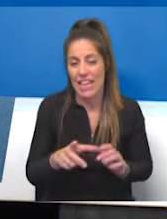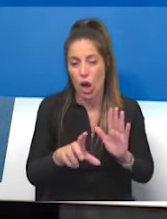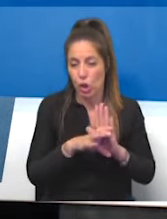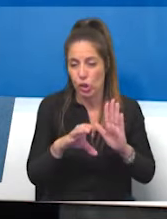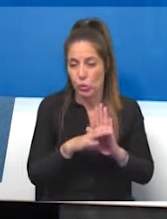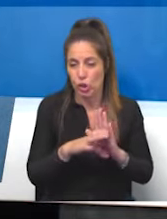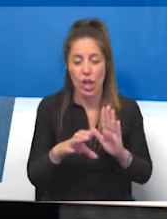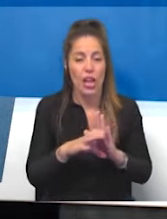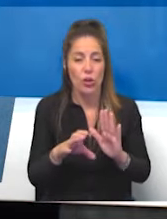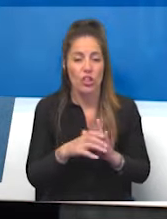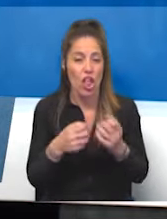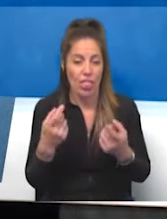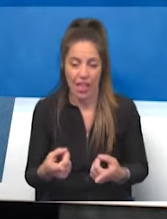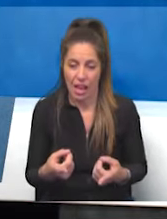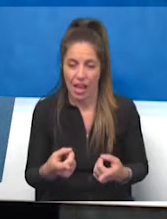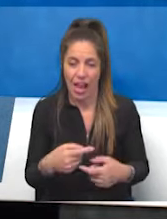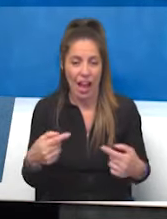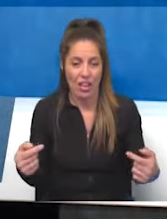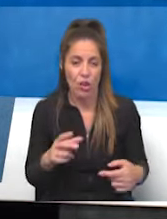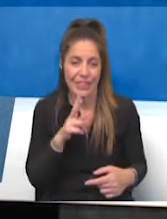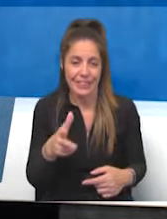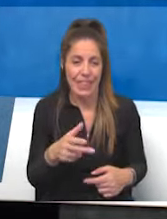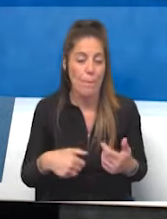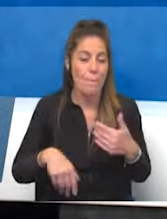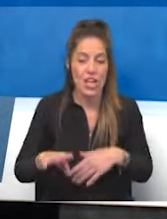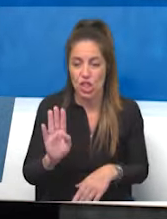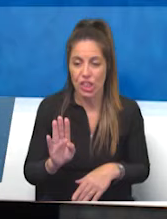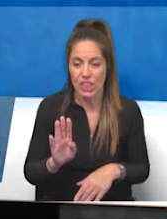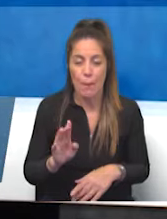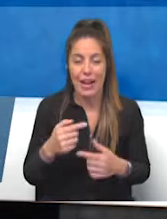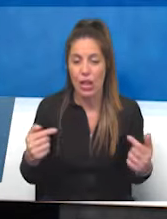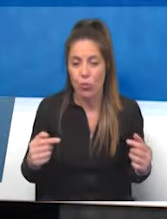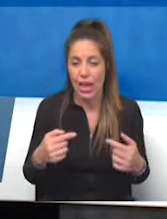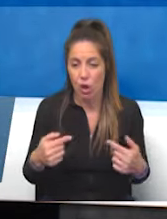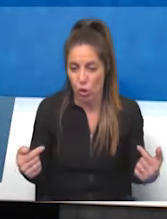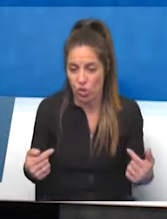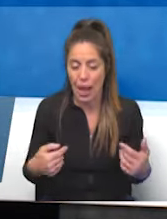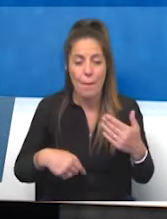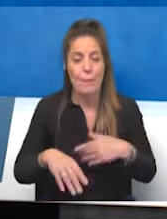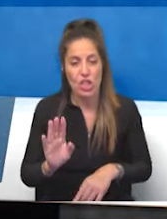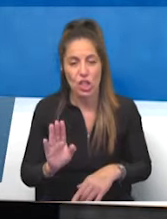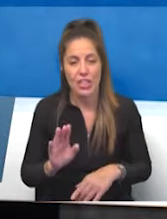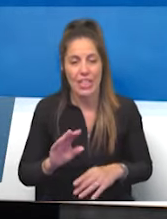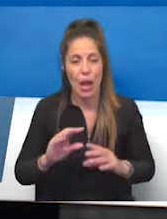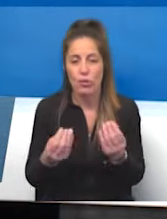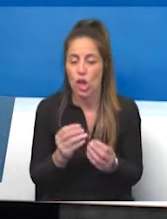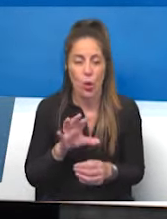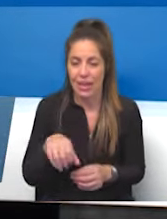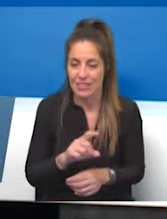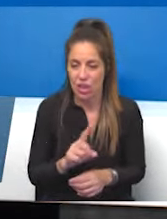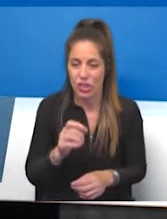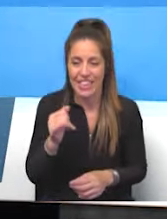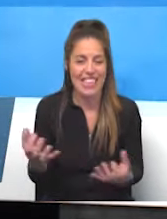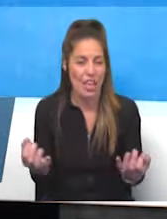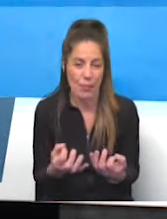Constitución establece algo que dice las mayorías para determinadas cosas las mayorías absolutas no alcanzan tienen que